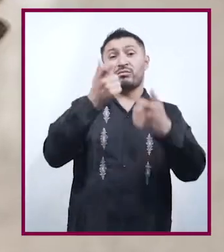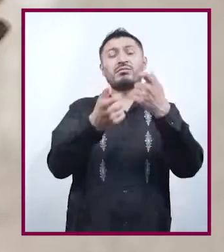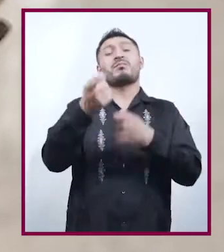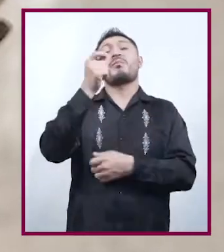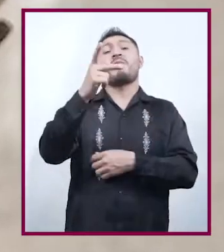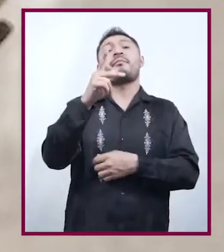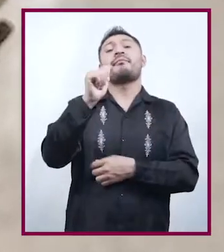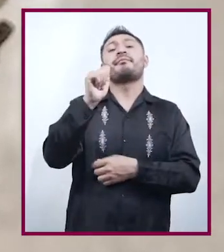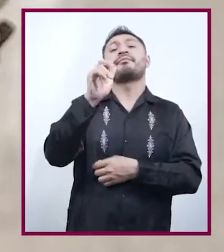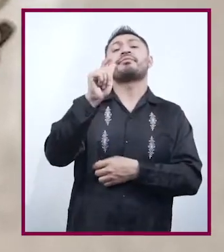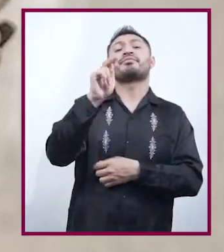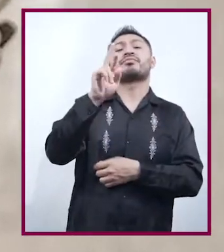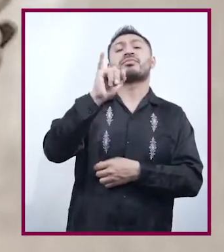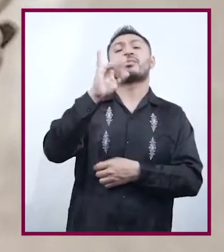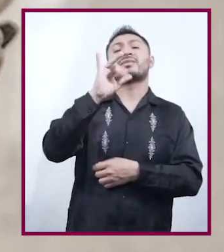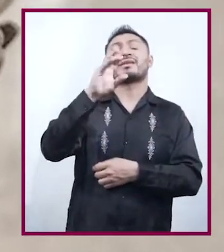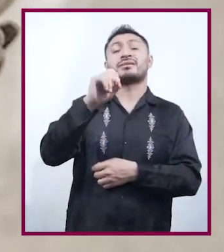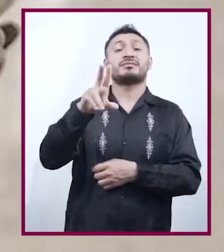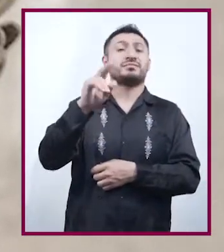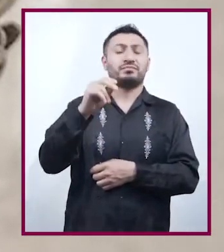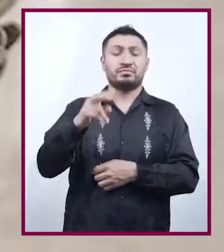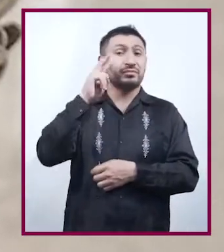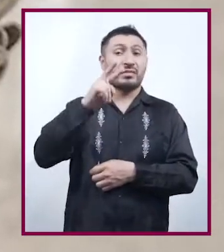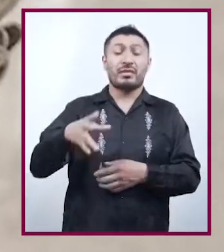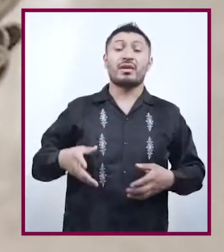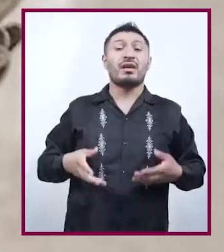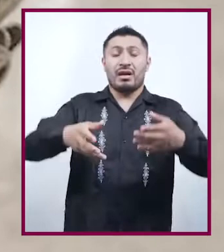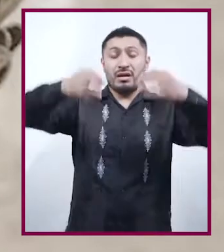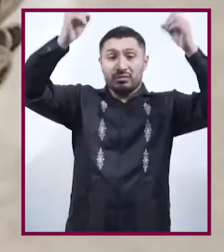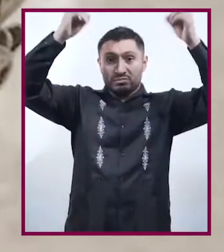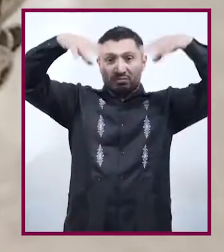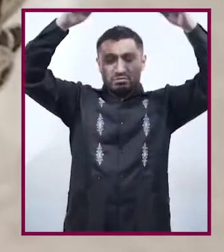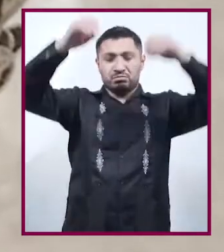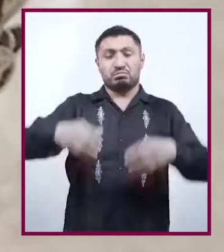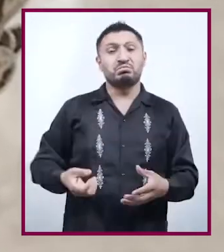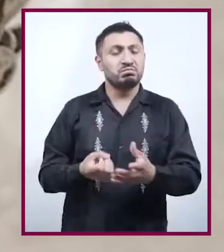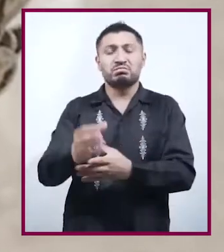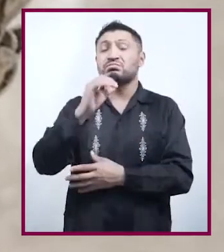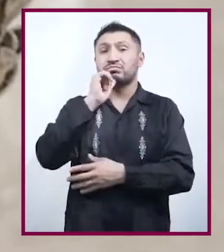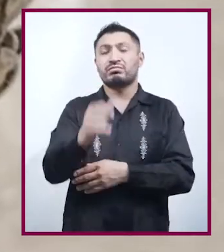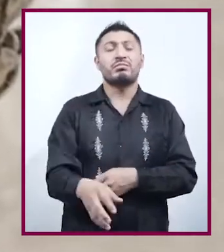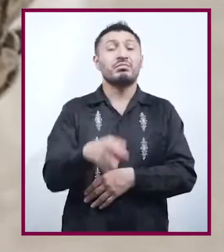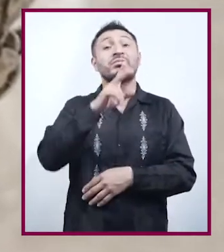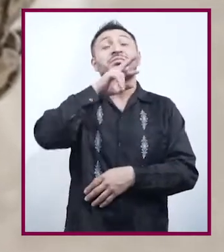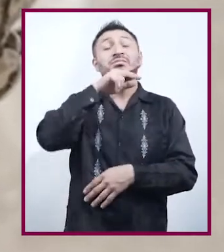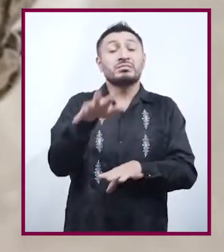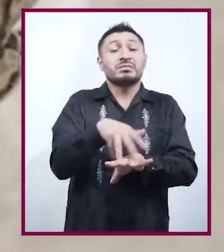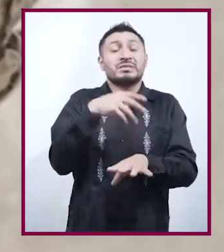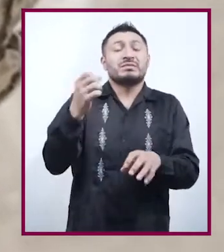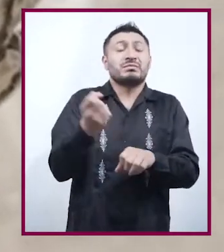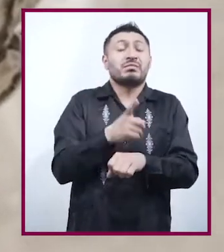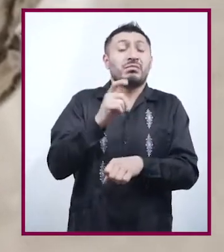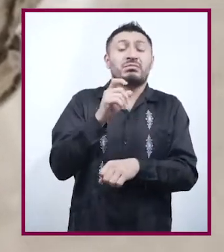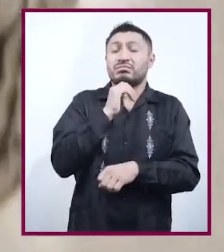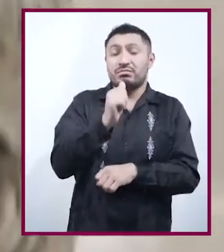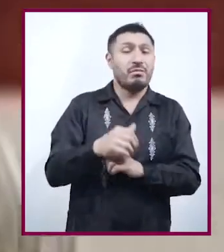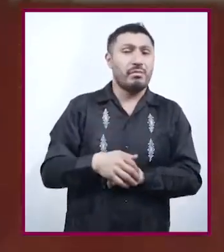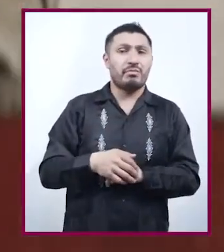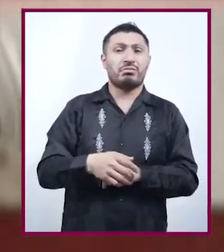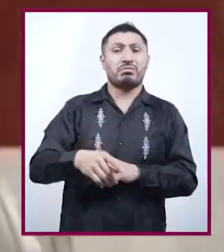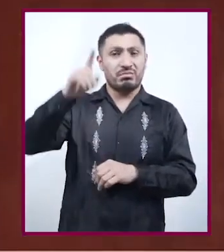La gente riquilla, o sea, los patricios, no se dejaba ver en la calle cuando llovía, así que no tenía que preocuparse por mojarse los